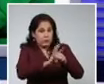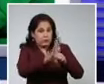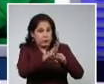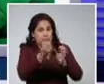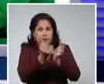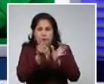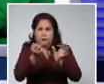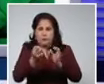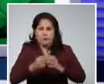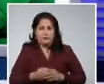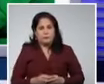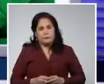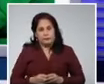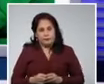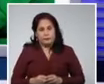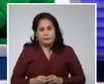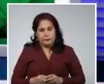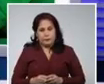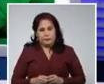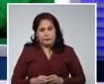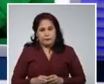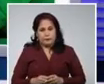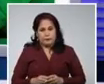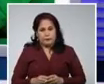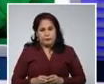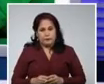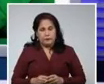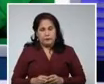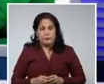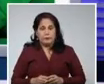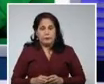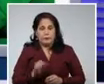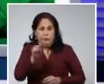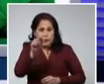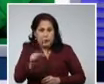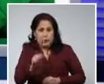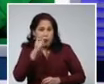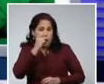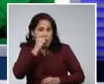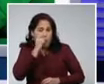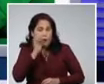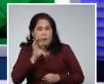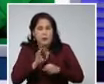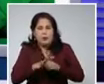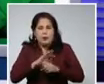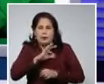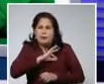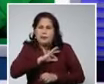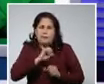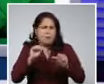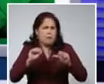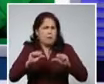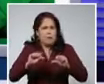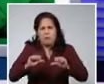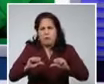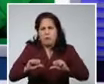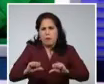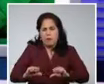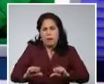diagnosticado previamente, que comenzó con síntomas fundamentalmente